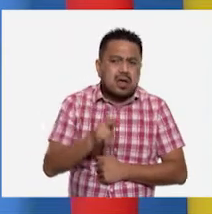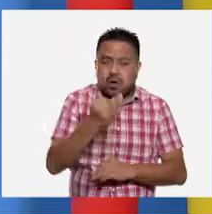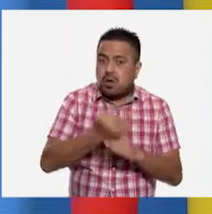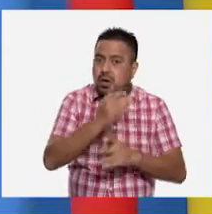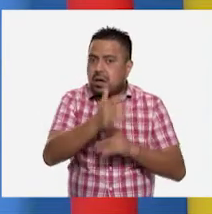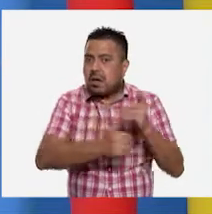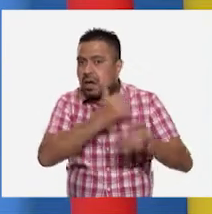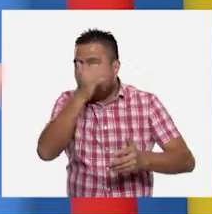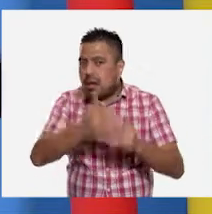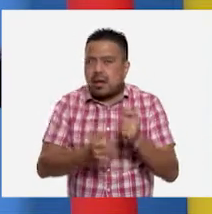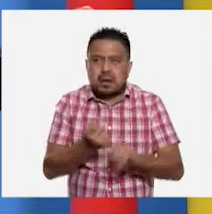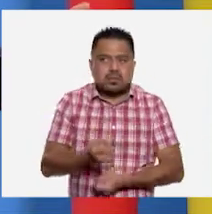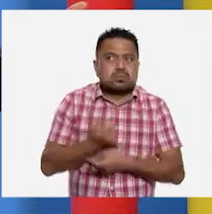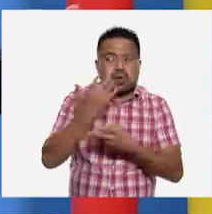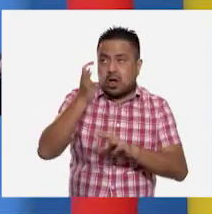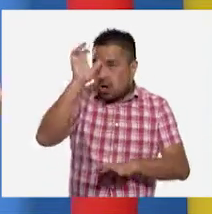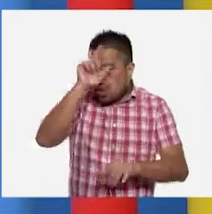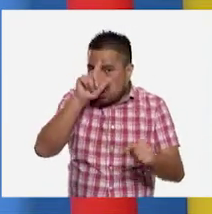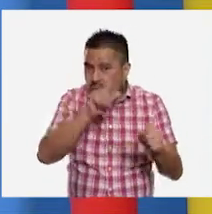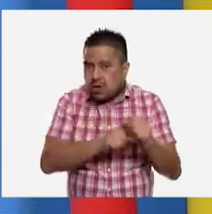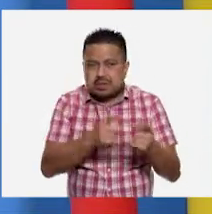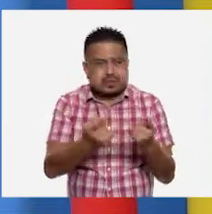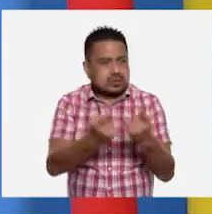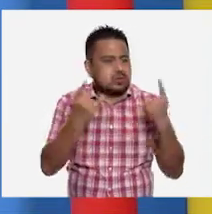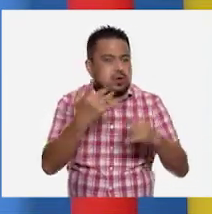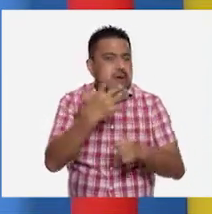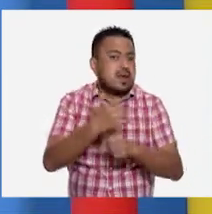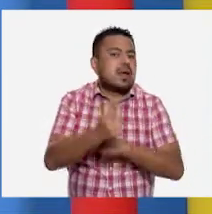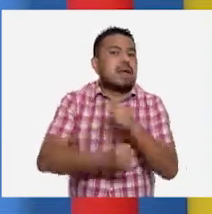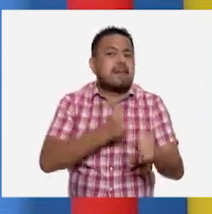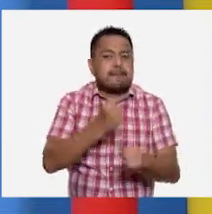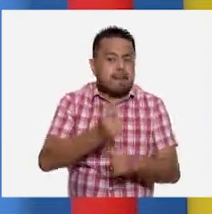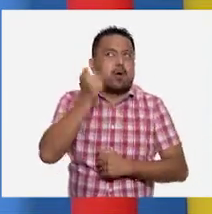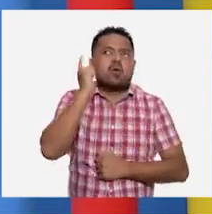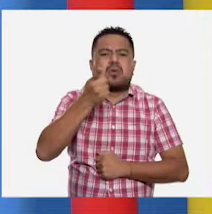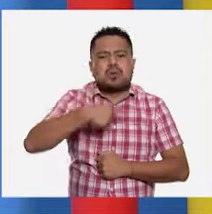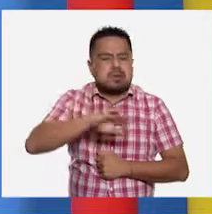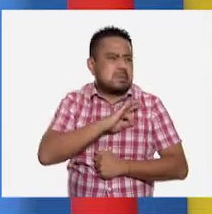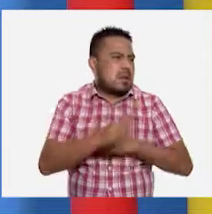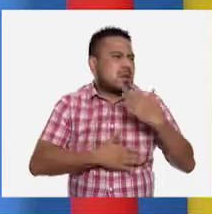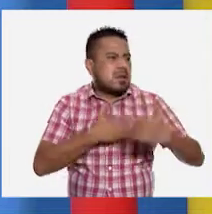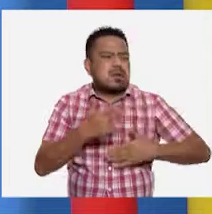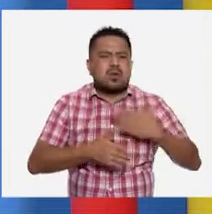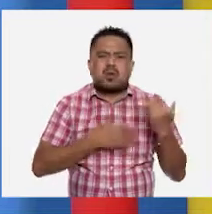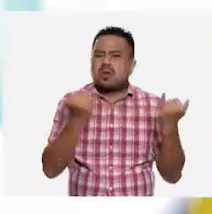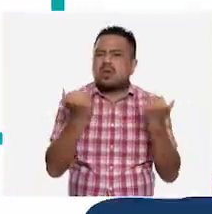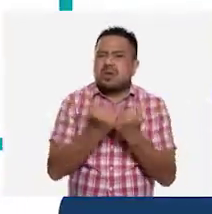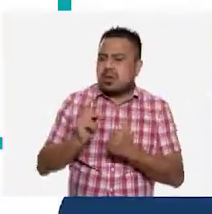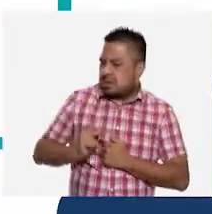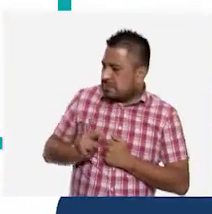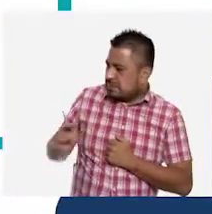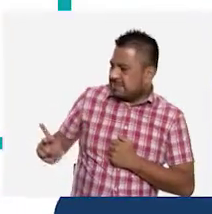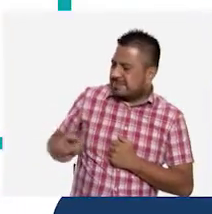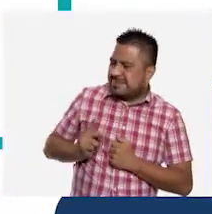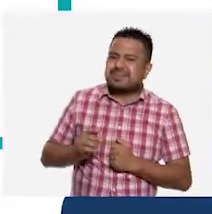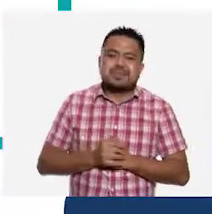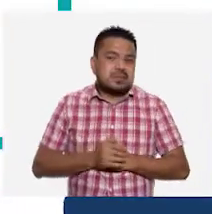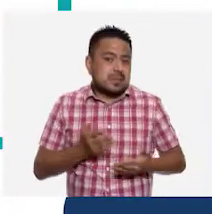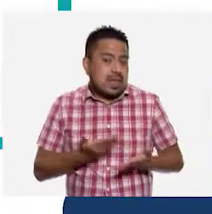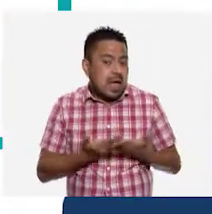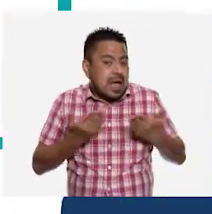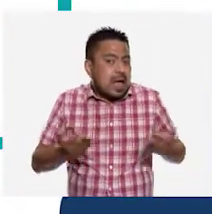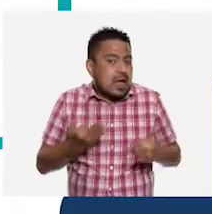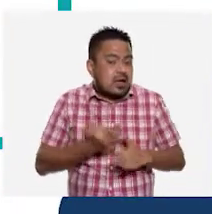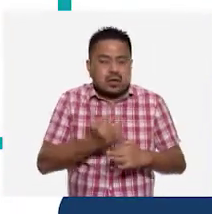hemos terminado con expresiones culturales de historia de 5º grado y espero que lo hayan disfrutado tanto como Ceci y yo. A